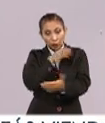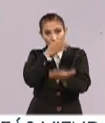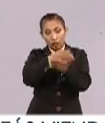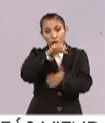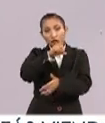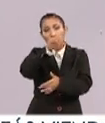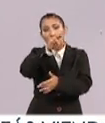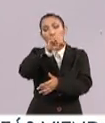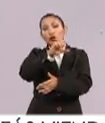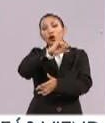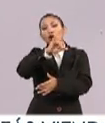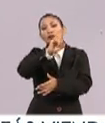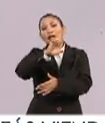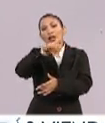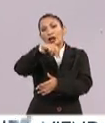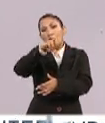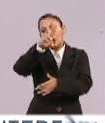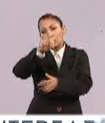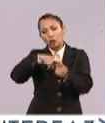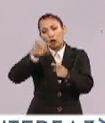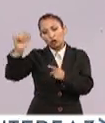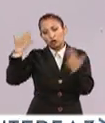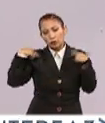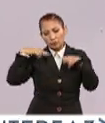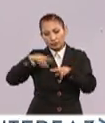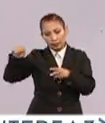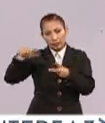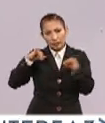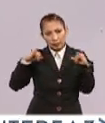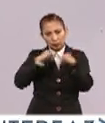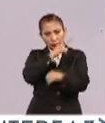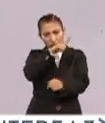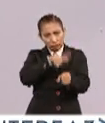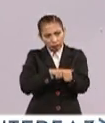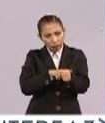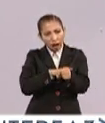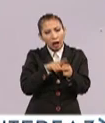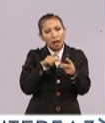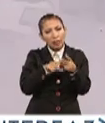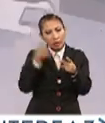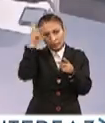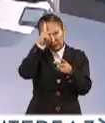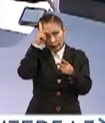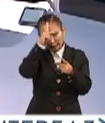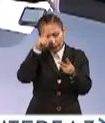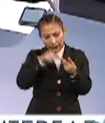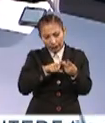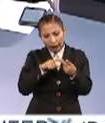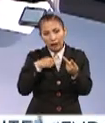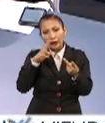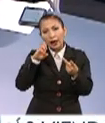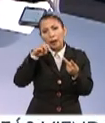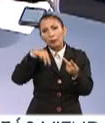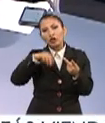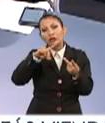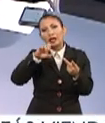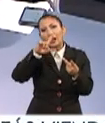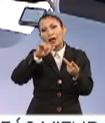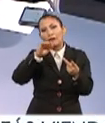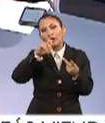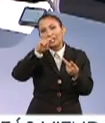doctor José Narro Robles. También va a haber un representante del Instituto Nacional de Psiquiatría, Ramón de la